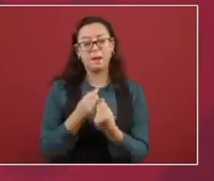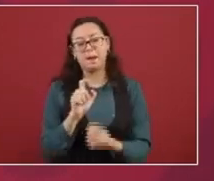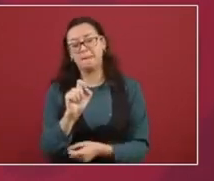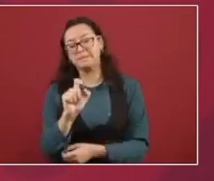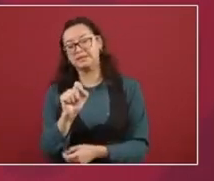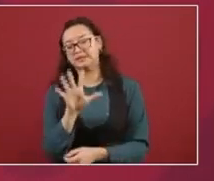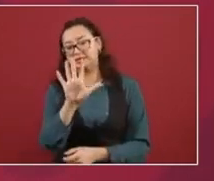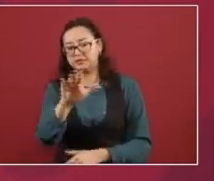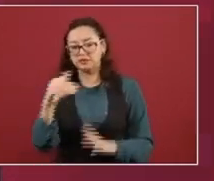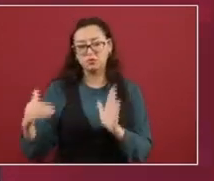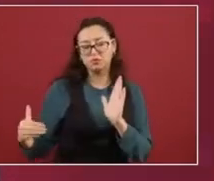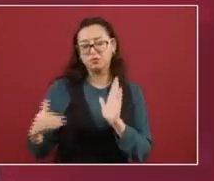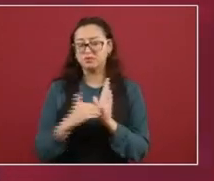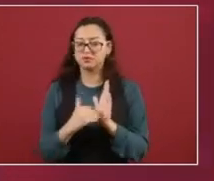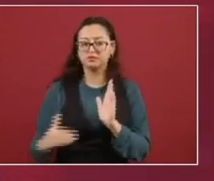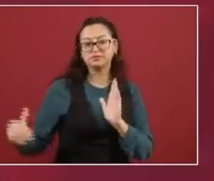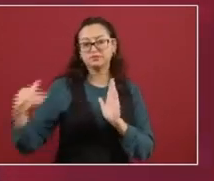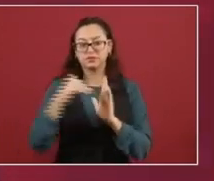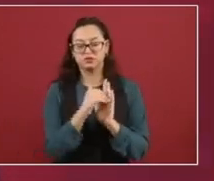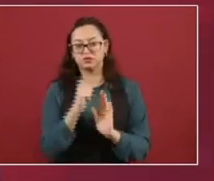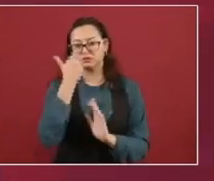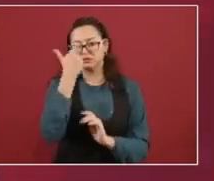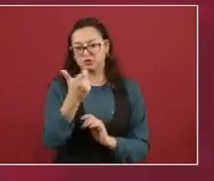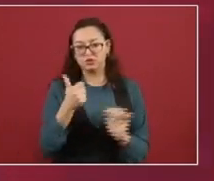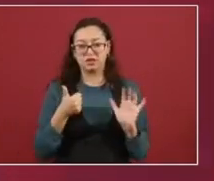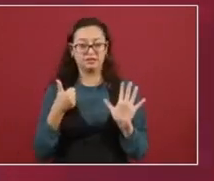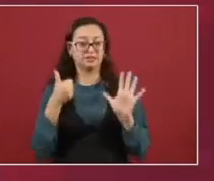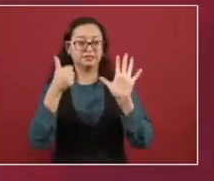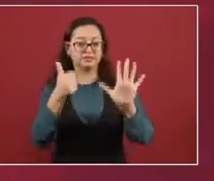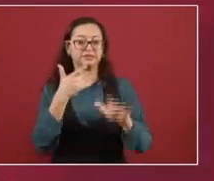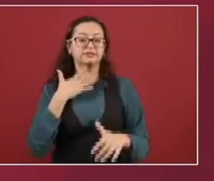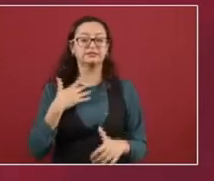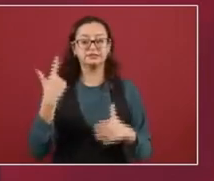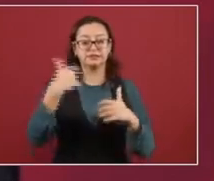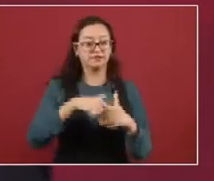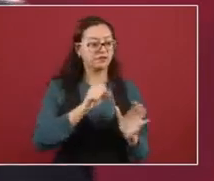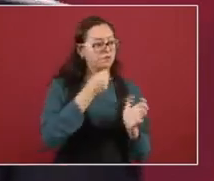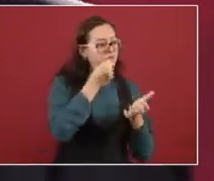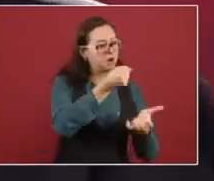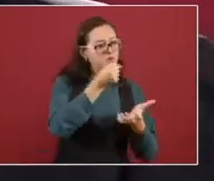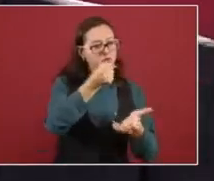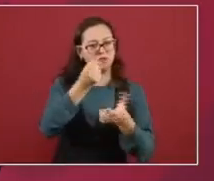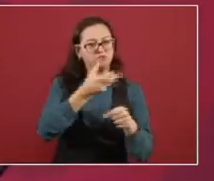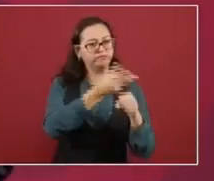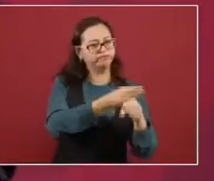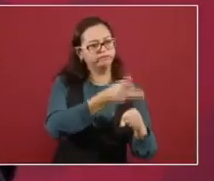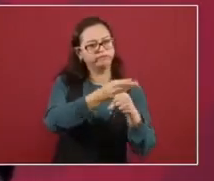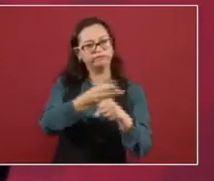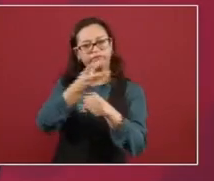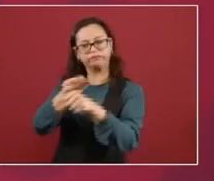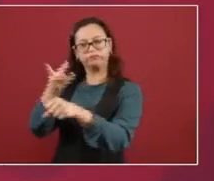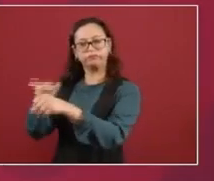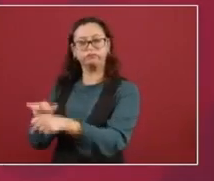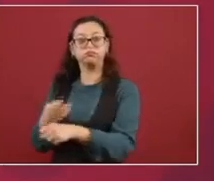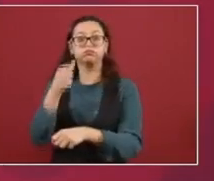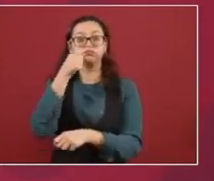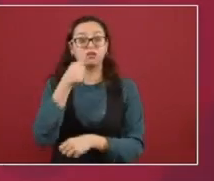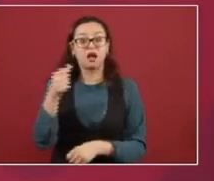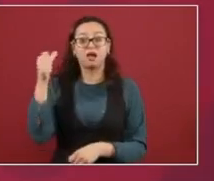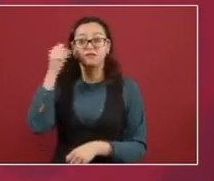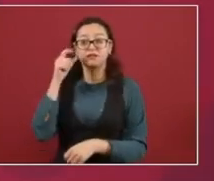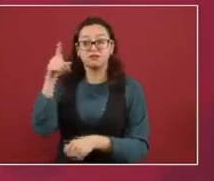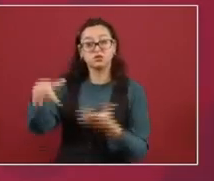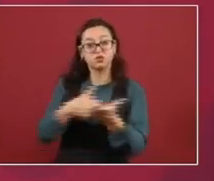25,000 millones de pesos para las 6 refinerías. La que vimos ayer está